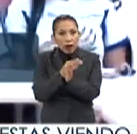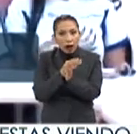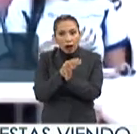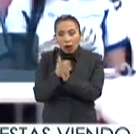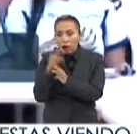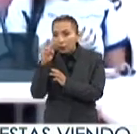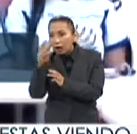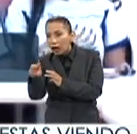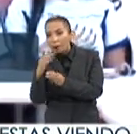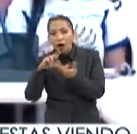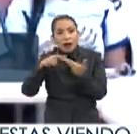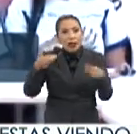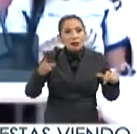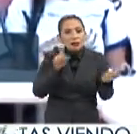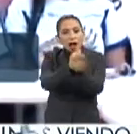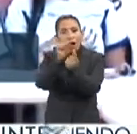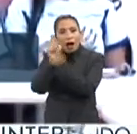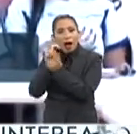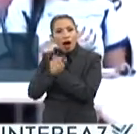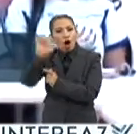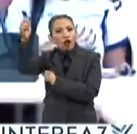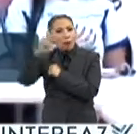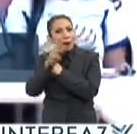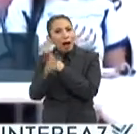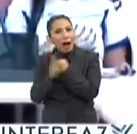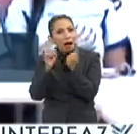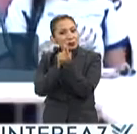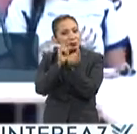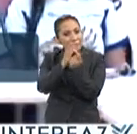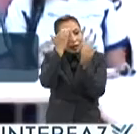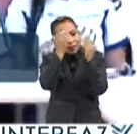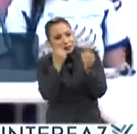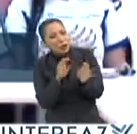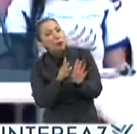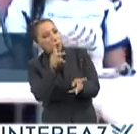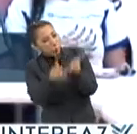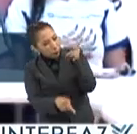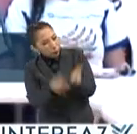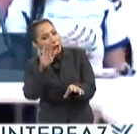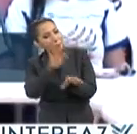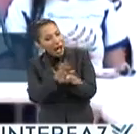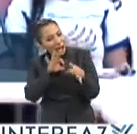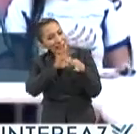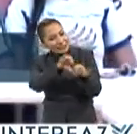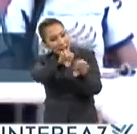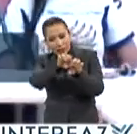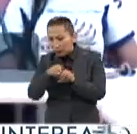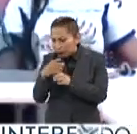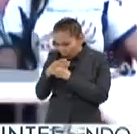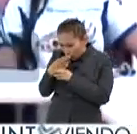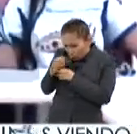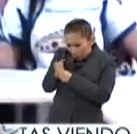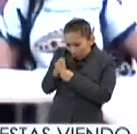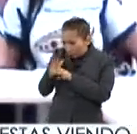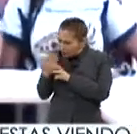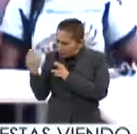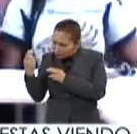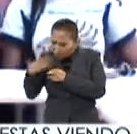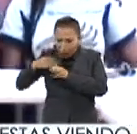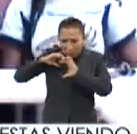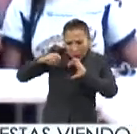porque pudimos relacionarnos con personas de otros países, pudimos unirnos más como equipo porque necesitábamos